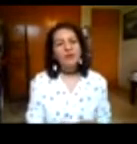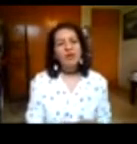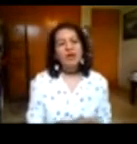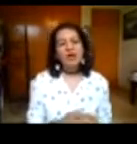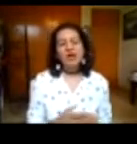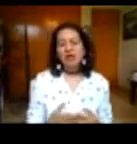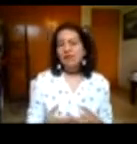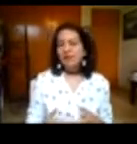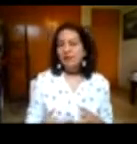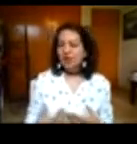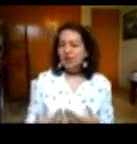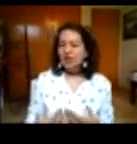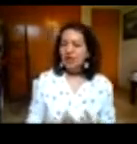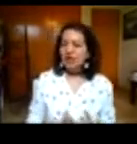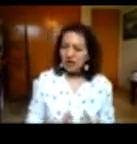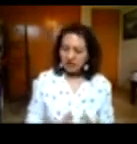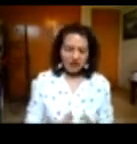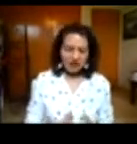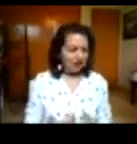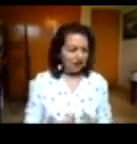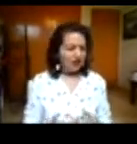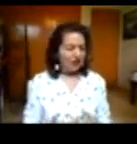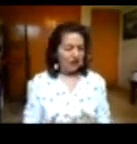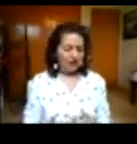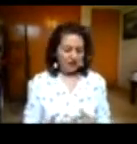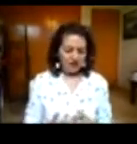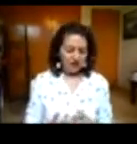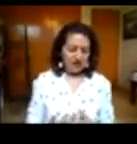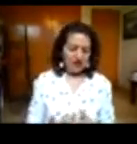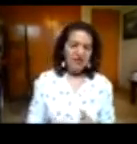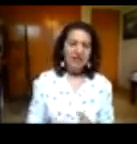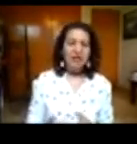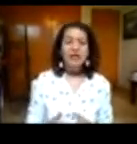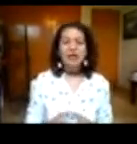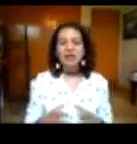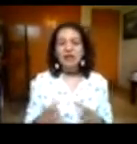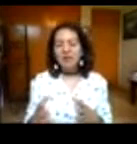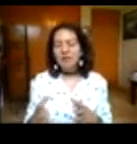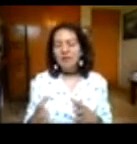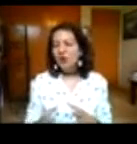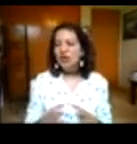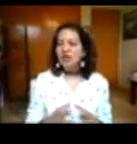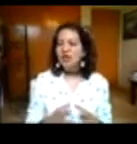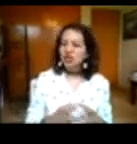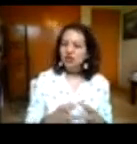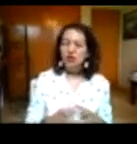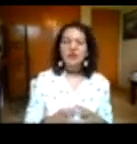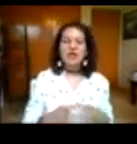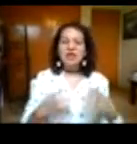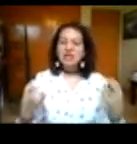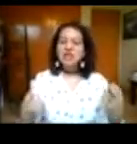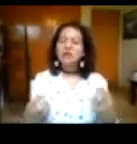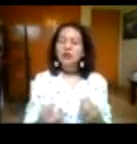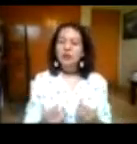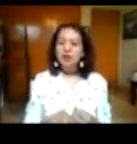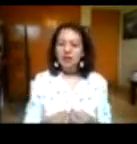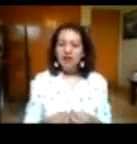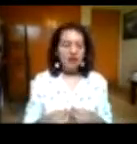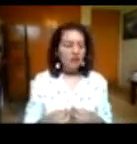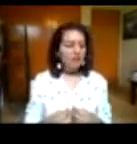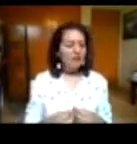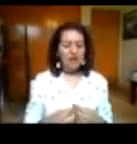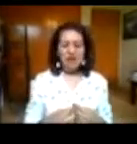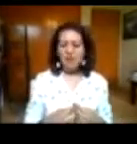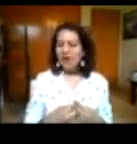favor, quisiera hacer el realce aquí entre memoria y archivo. Y este es